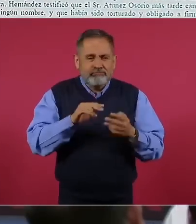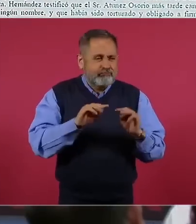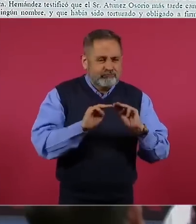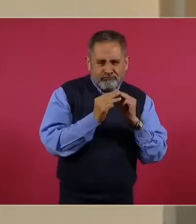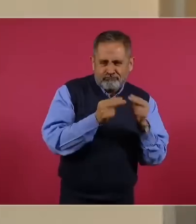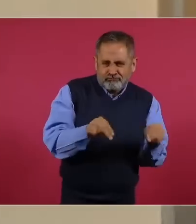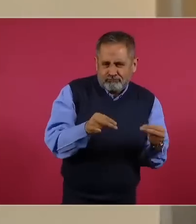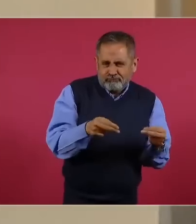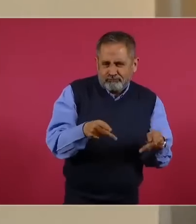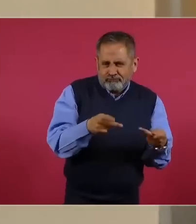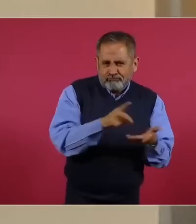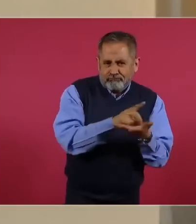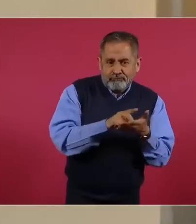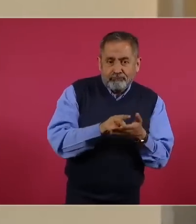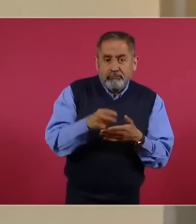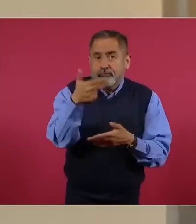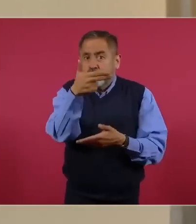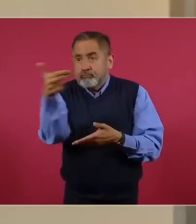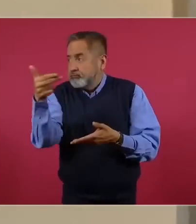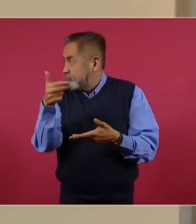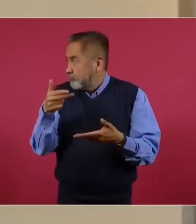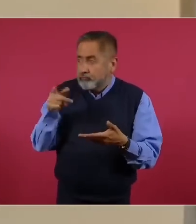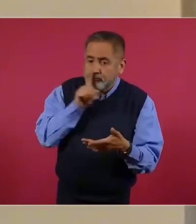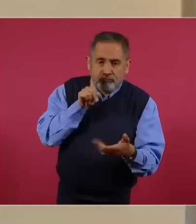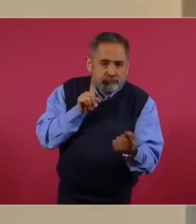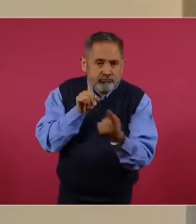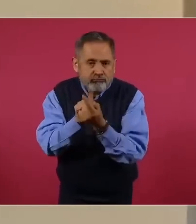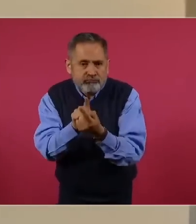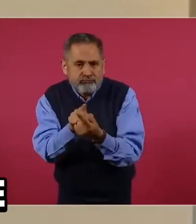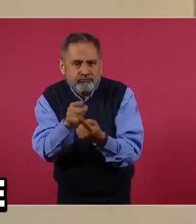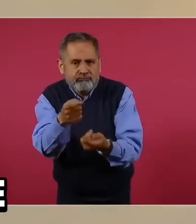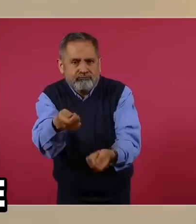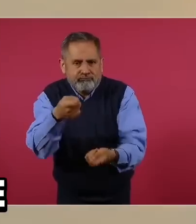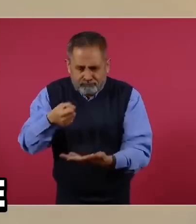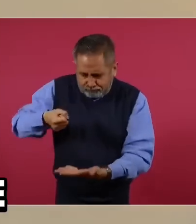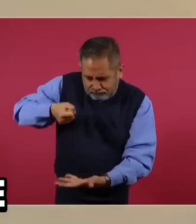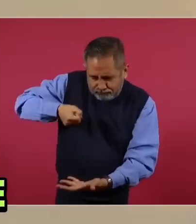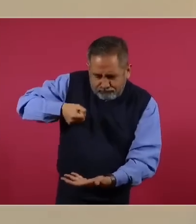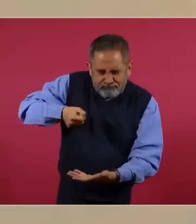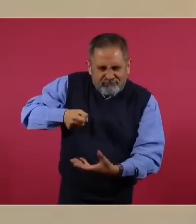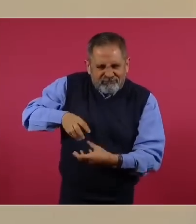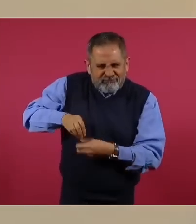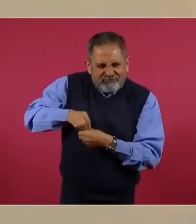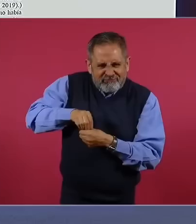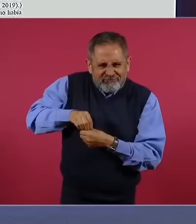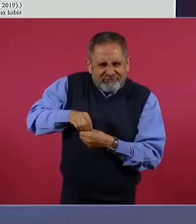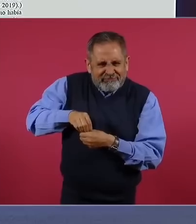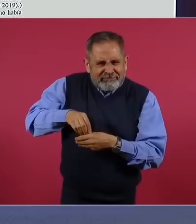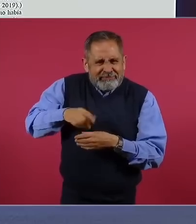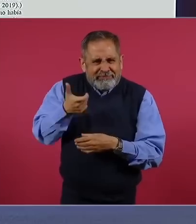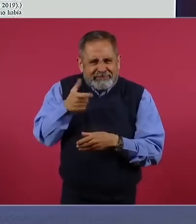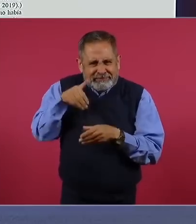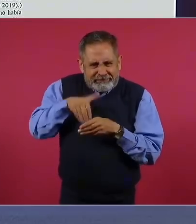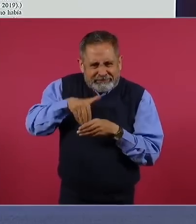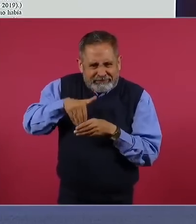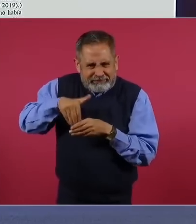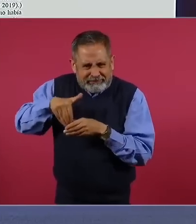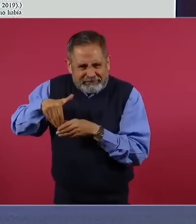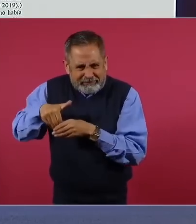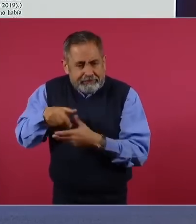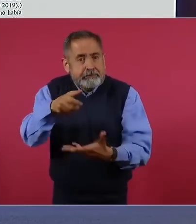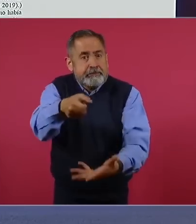narcotraficante, en un hotel, y que ahí me entregó un portafolio lleno de dinero que se lo entregué